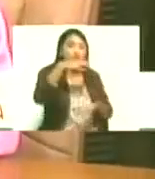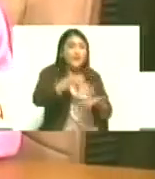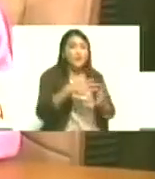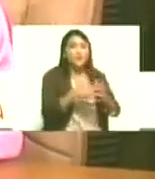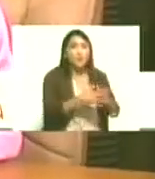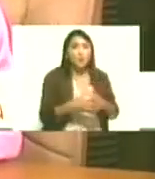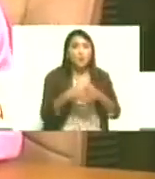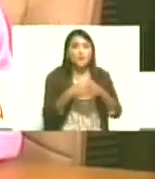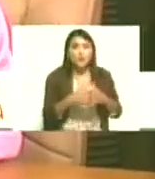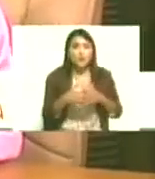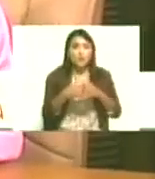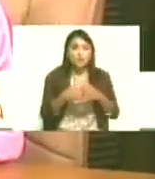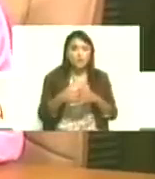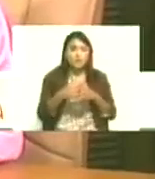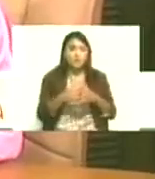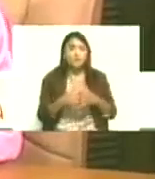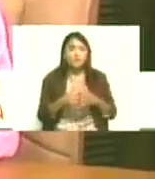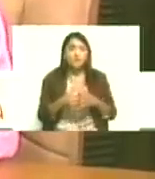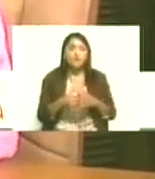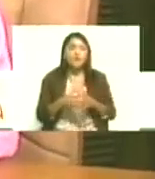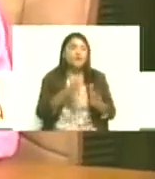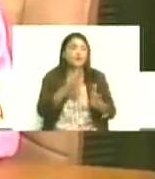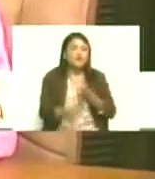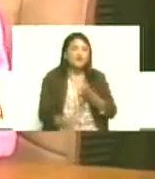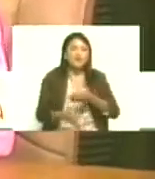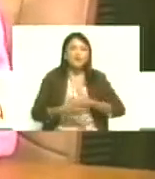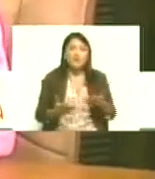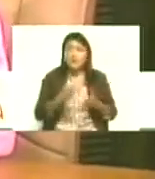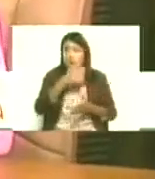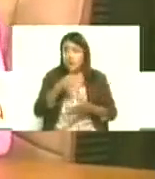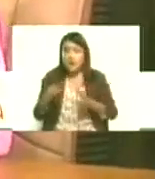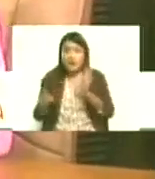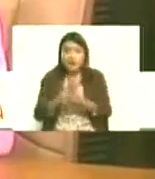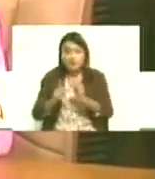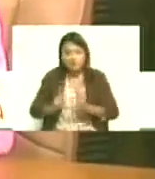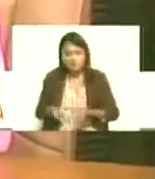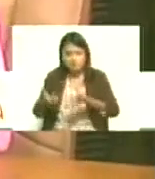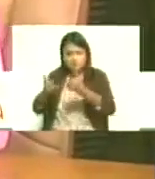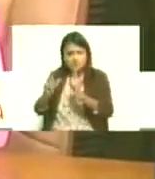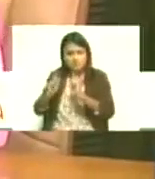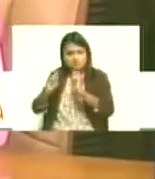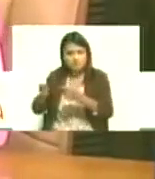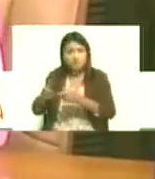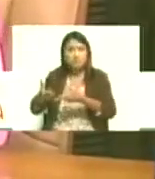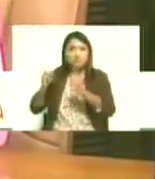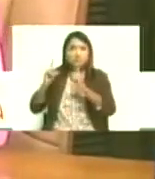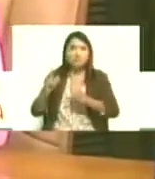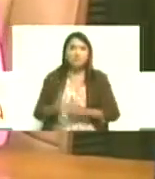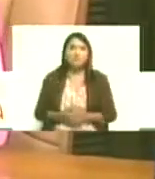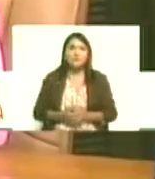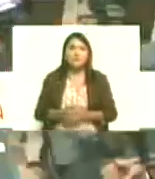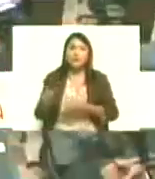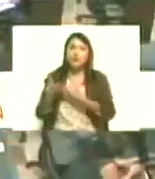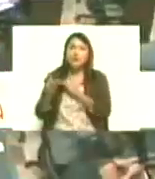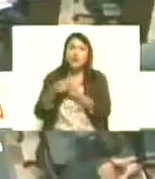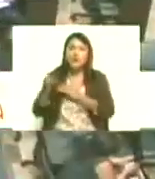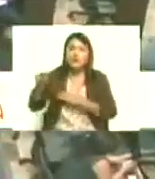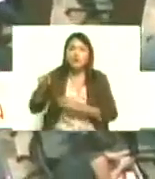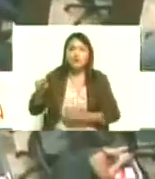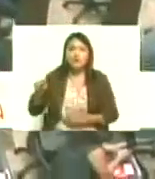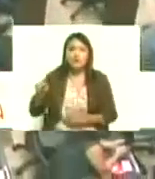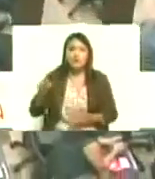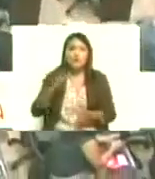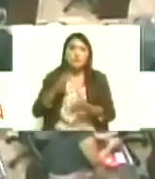los Estados Unidos de América sobre las ilícitas concesiones otorgadas por la República Cooperativa de Guyana